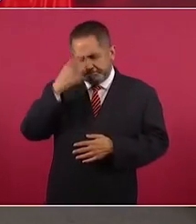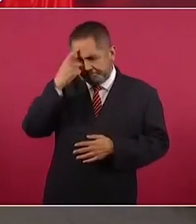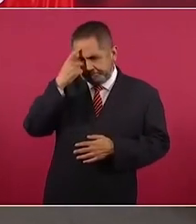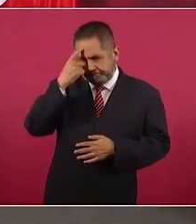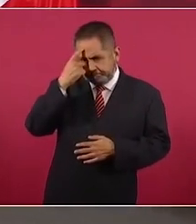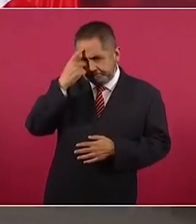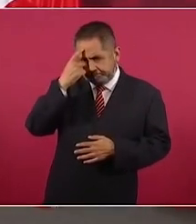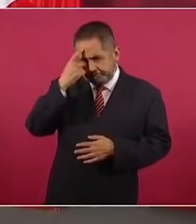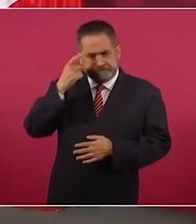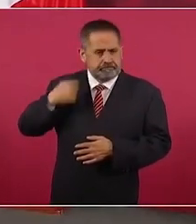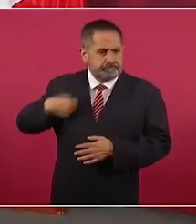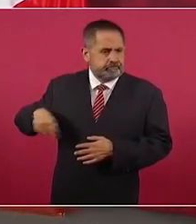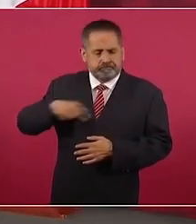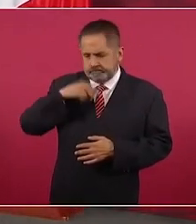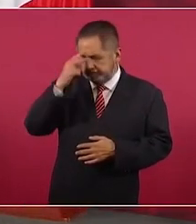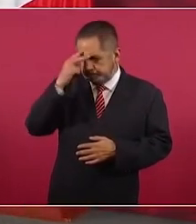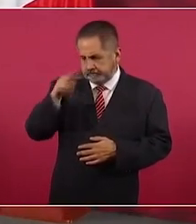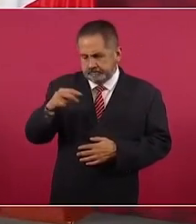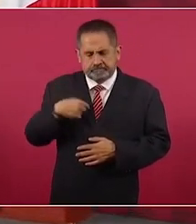nosotros